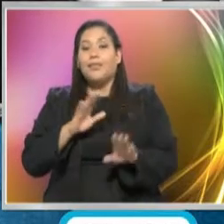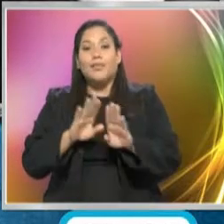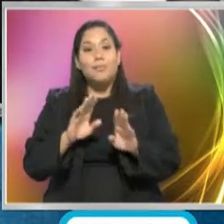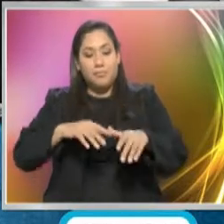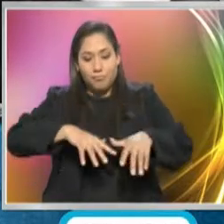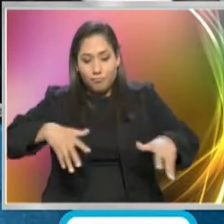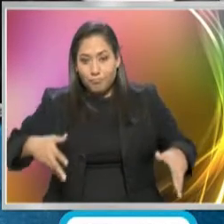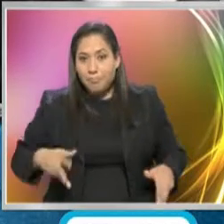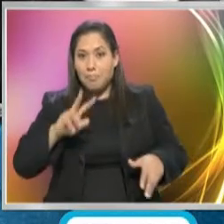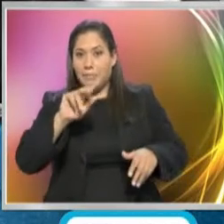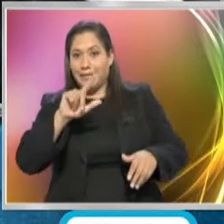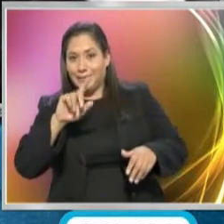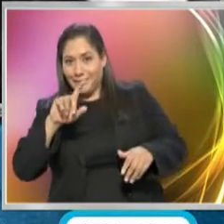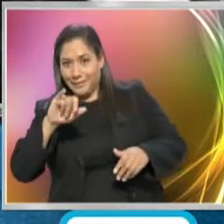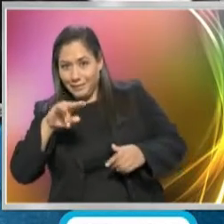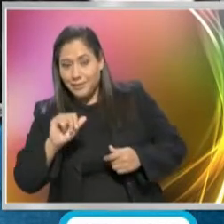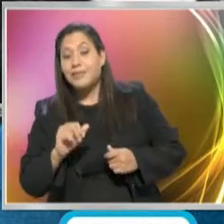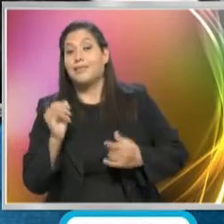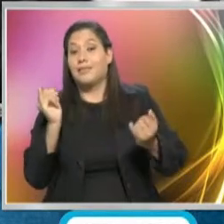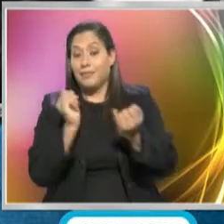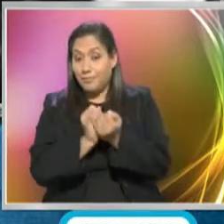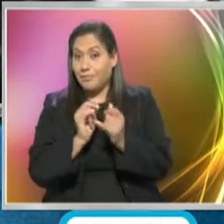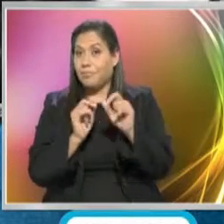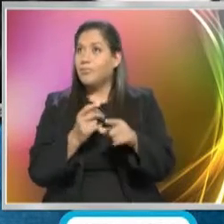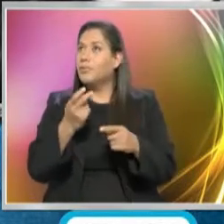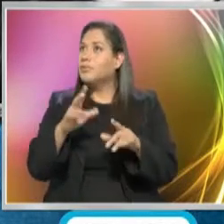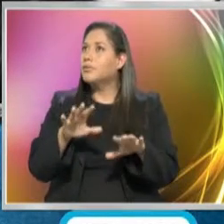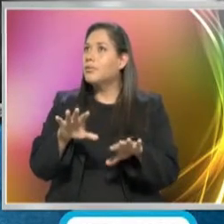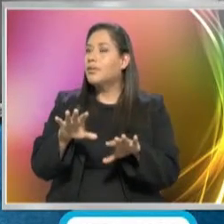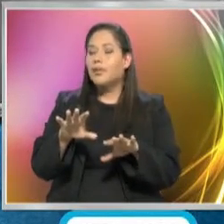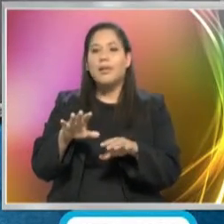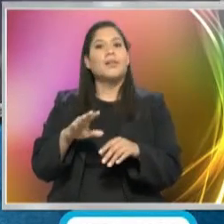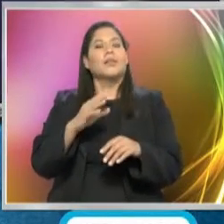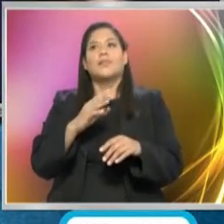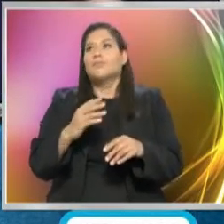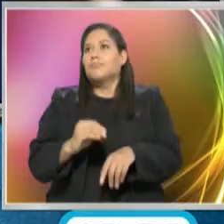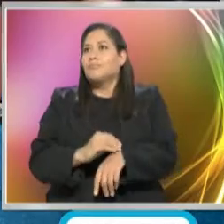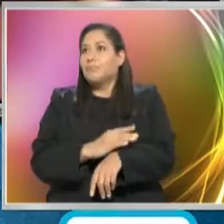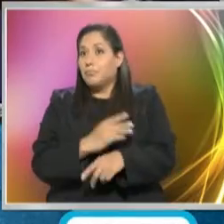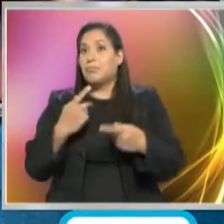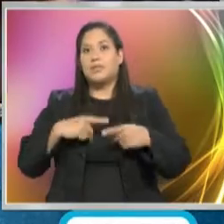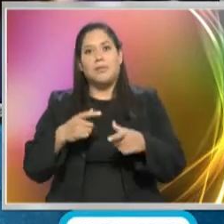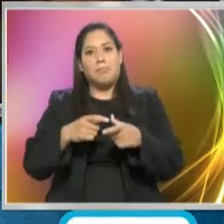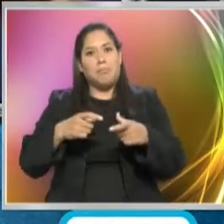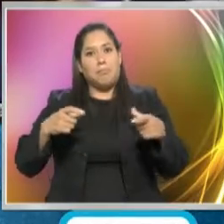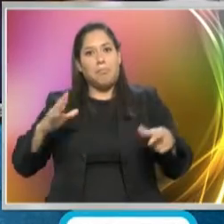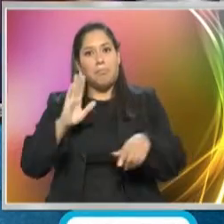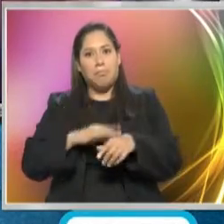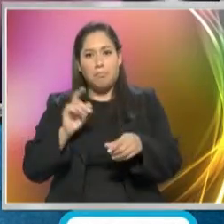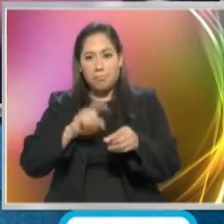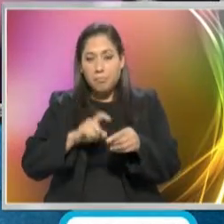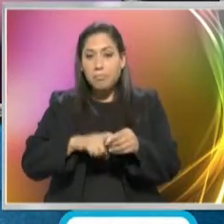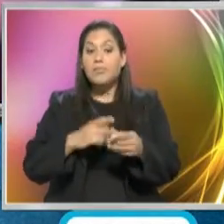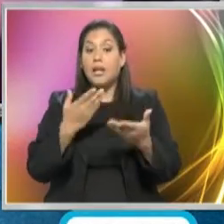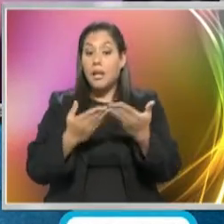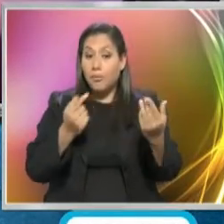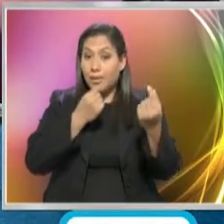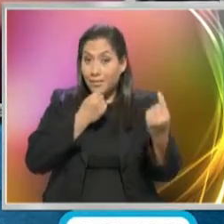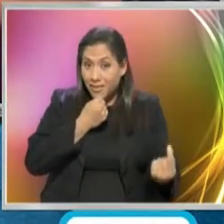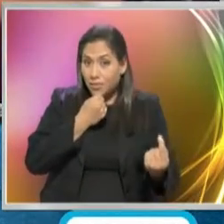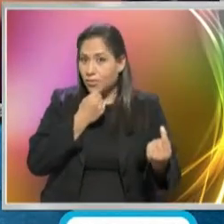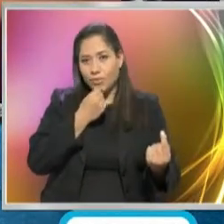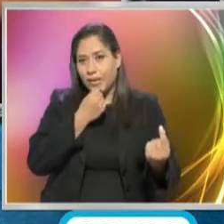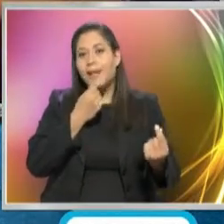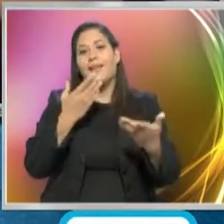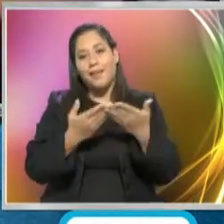de Vaselina, Sí, claro. también generó mucho público, ¿no? que ya no solo era infantil, sino